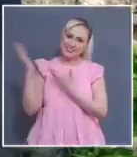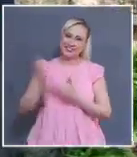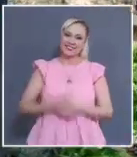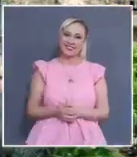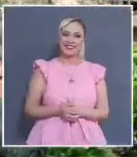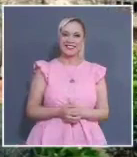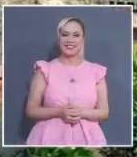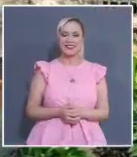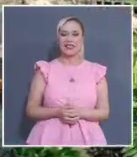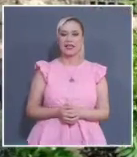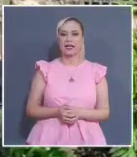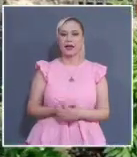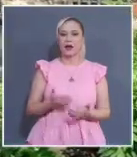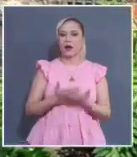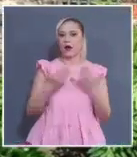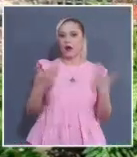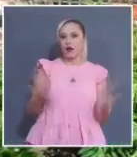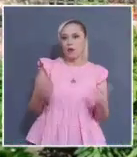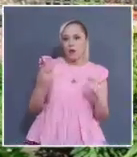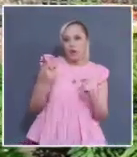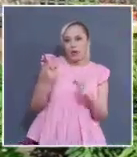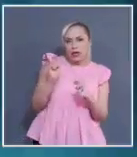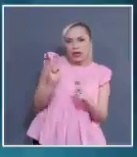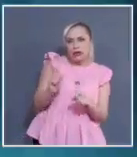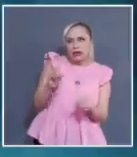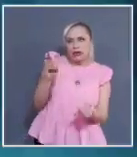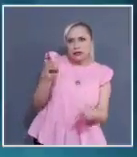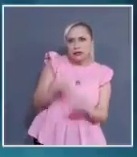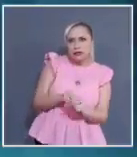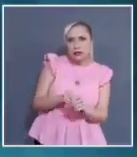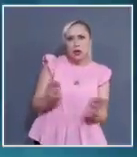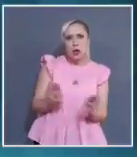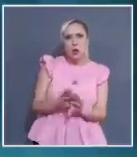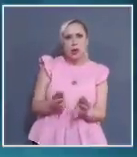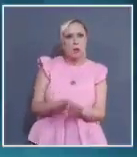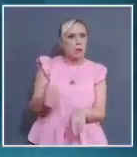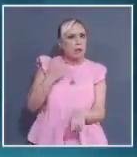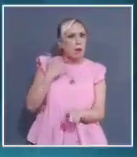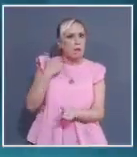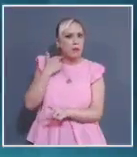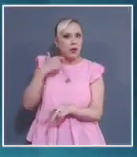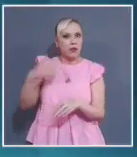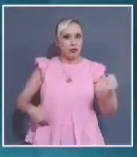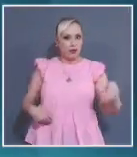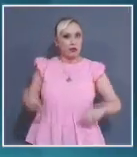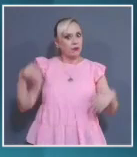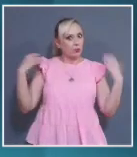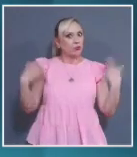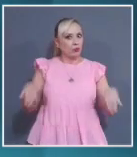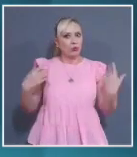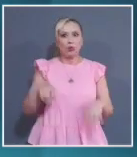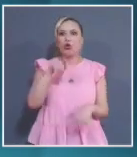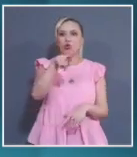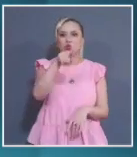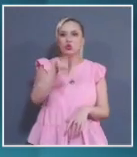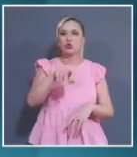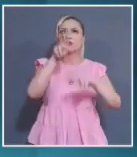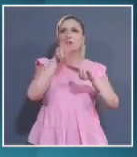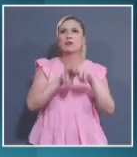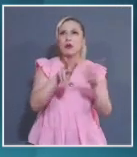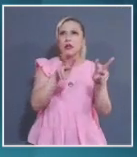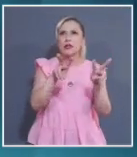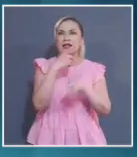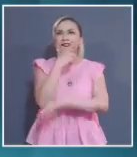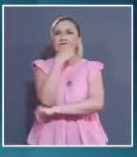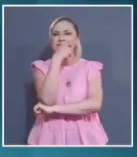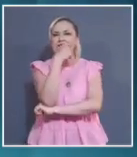Murder Mystery es una experiencia de teatro inmersivo en la que los visitantes deben resolver un crimen recorriendo las habitaciones de la